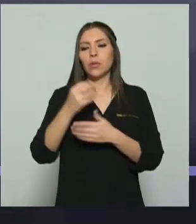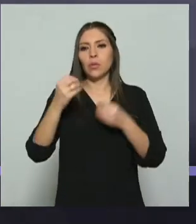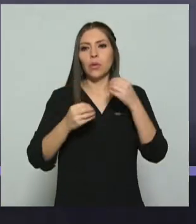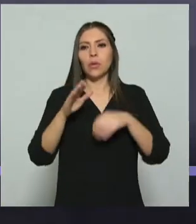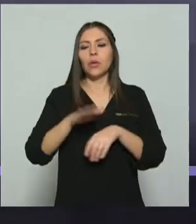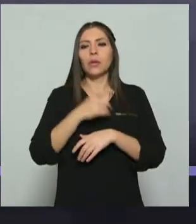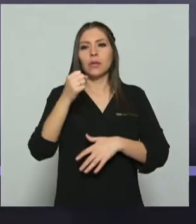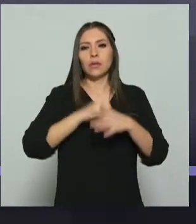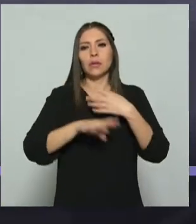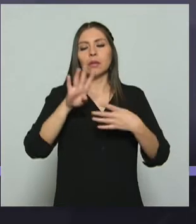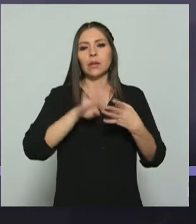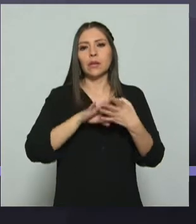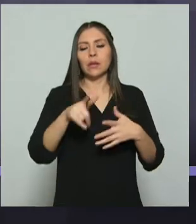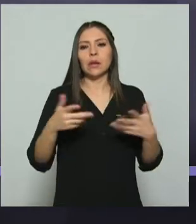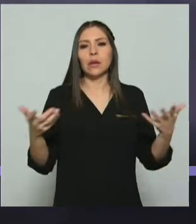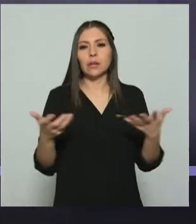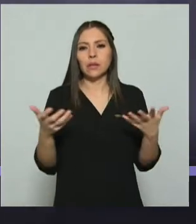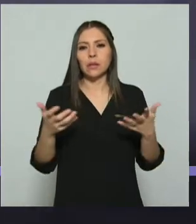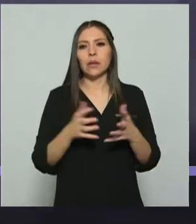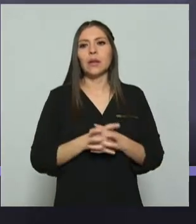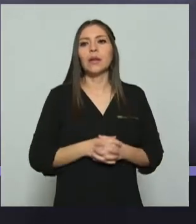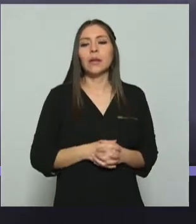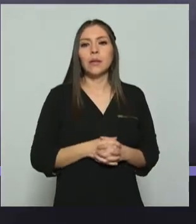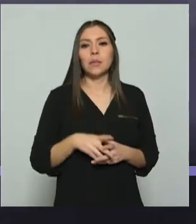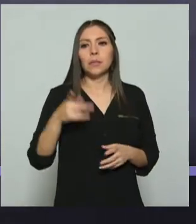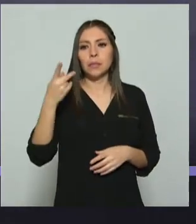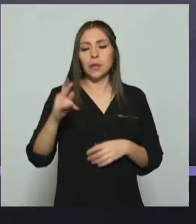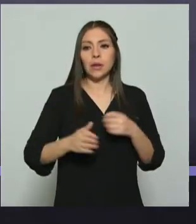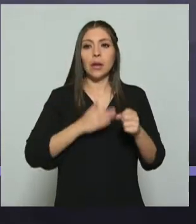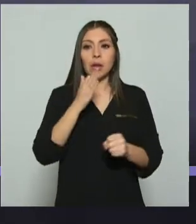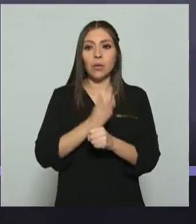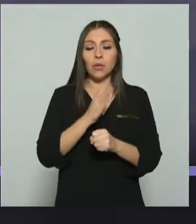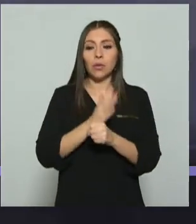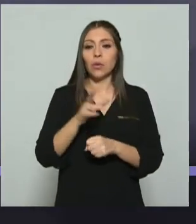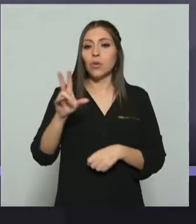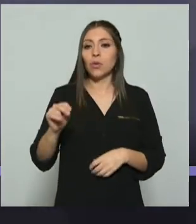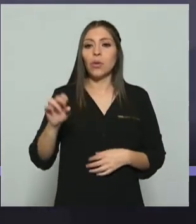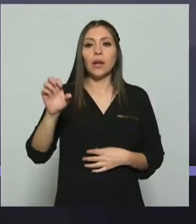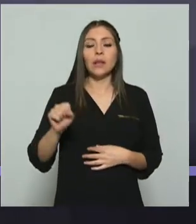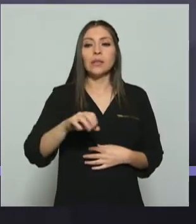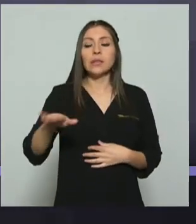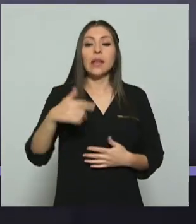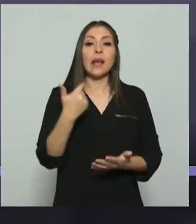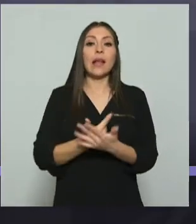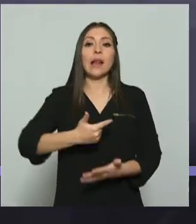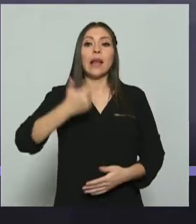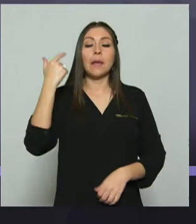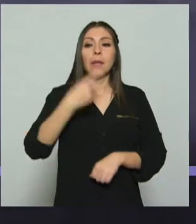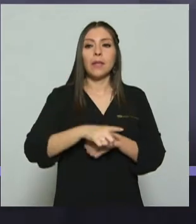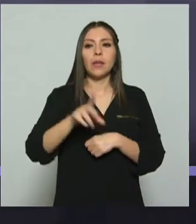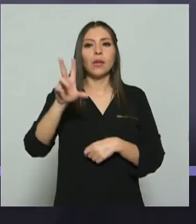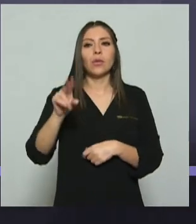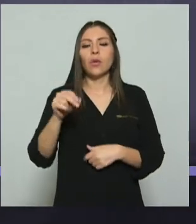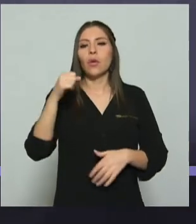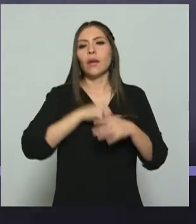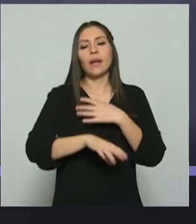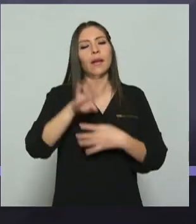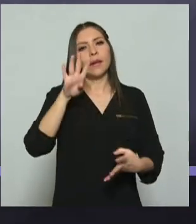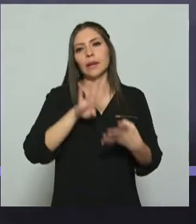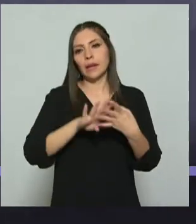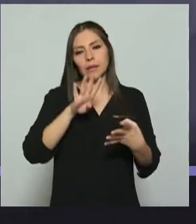conducta delictiva que está realizando. Sin embargo, en este momento, como no es un delito de persecución oficiosa, no vivirá su